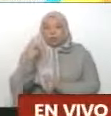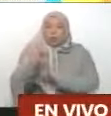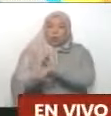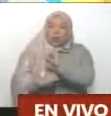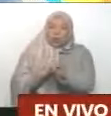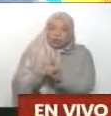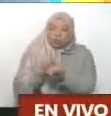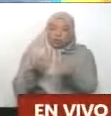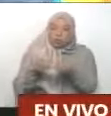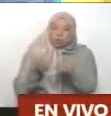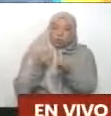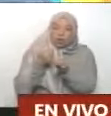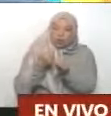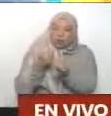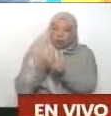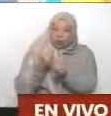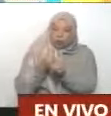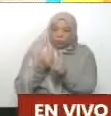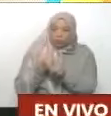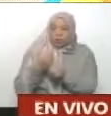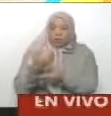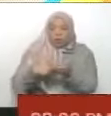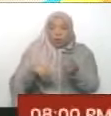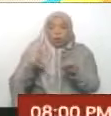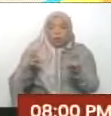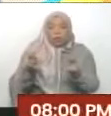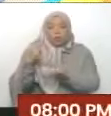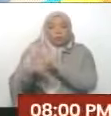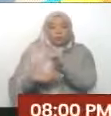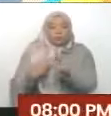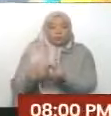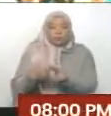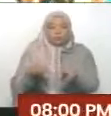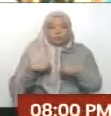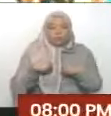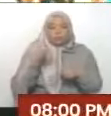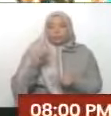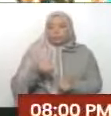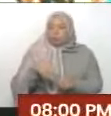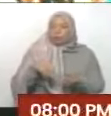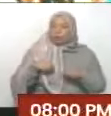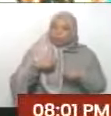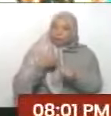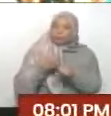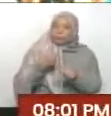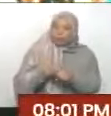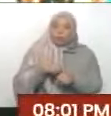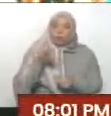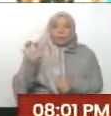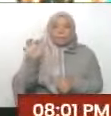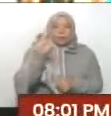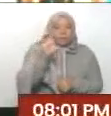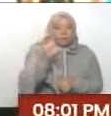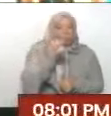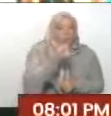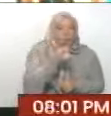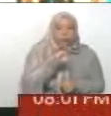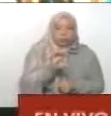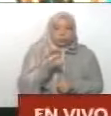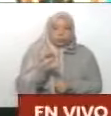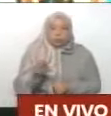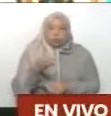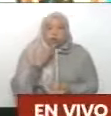Trabajo, ese título tiene valor universal. Ya está reconocido el título de bachillerato productivo en todos los países del mundo. Todo reconocido el título. Gracias